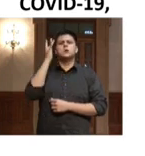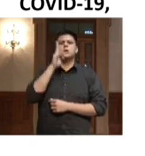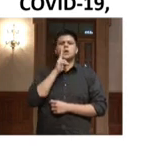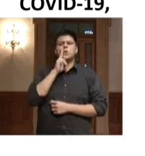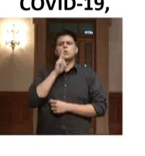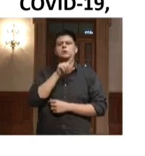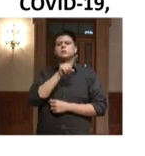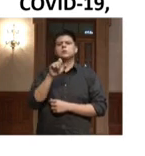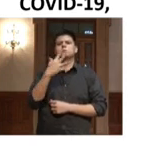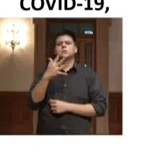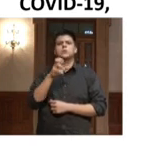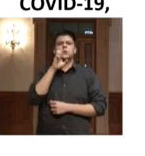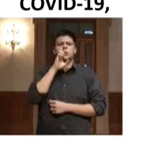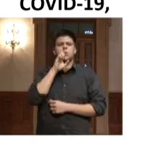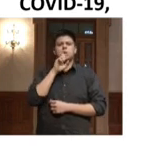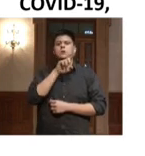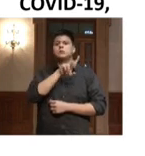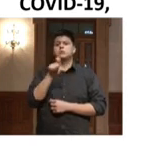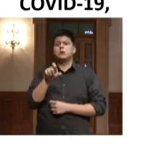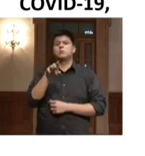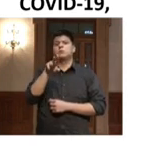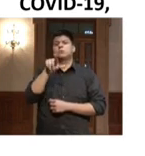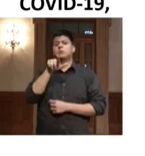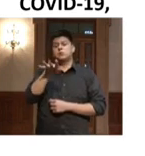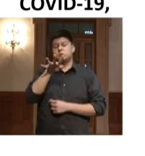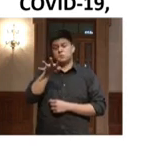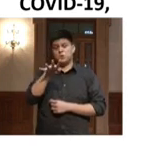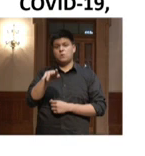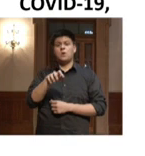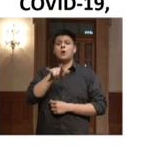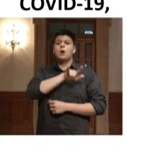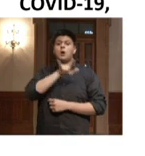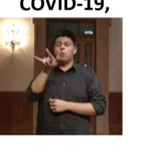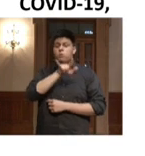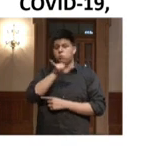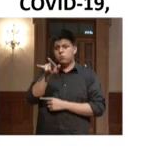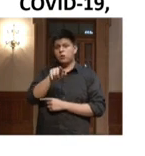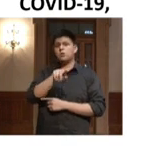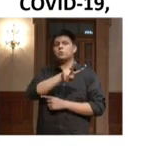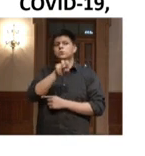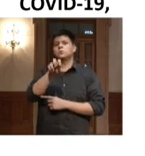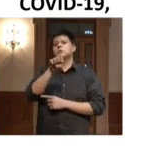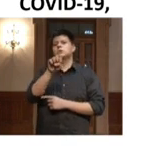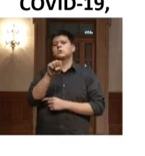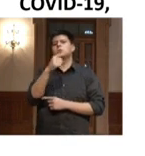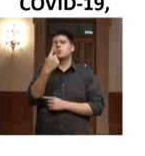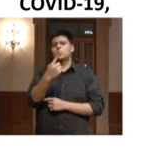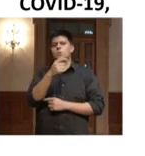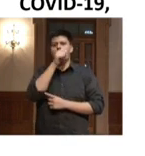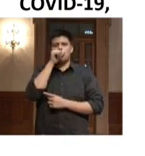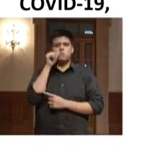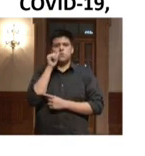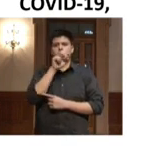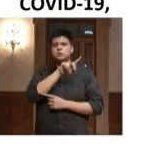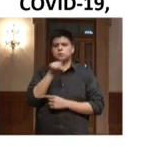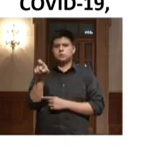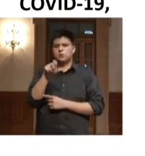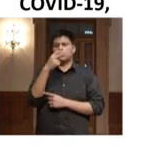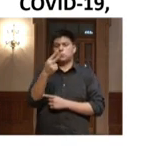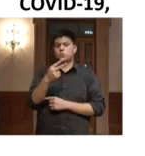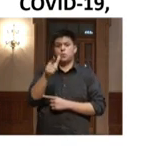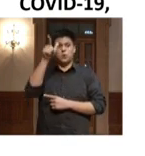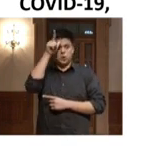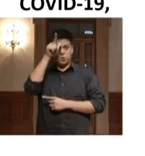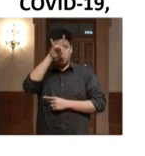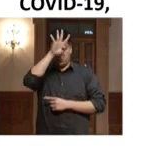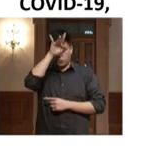Escobedo 119, Juárez 142, Apodaca 271 y Guadalupe y Monterrey